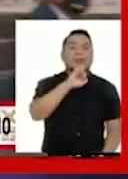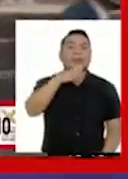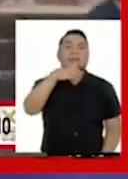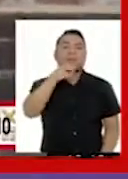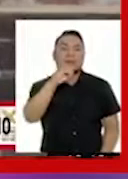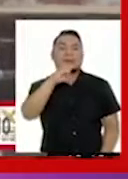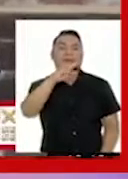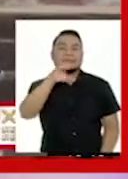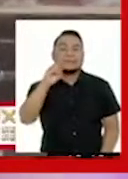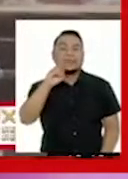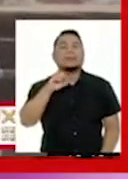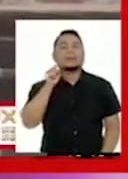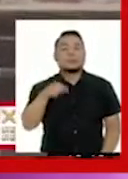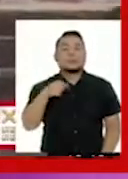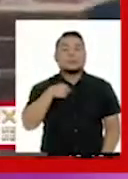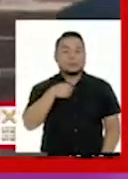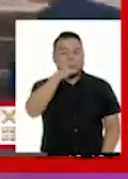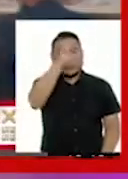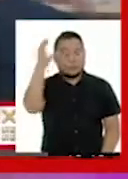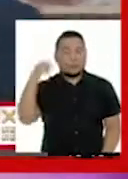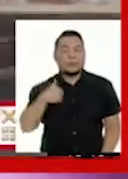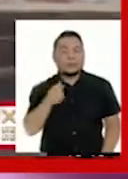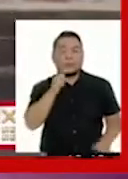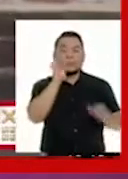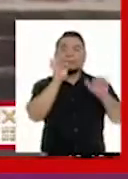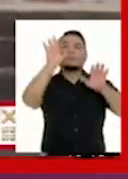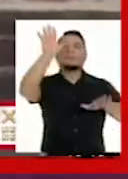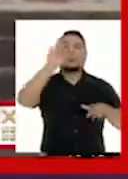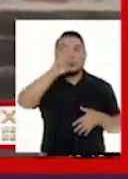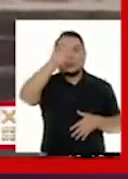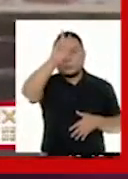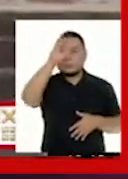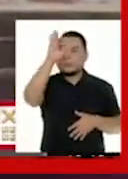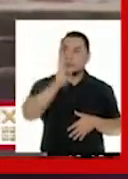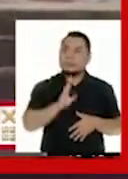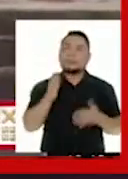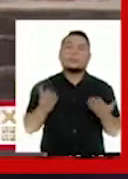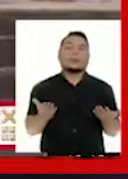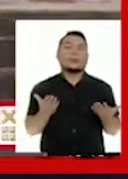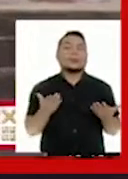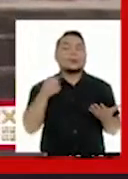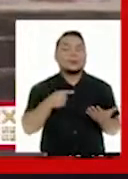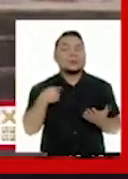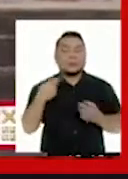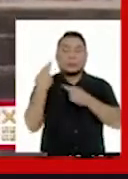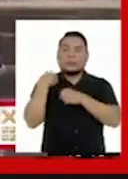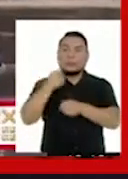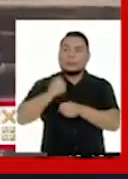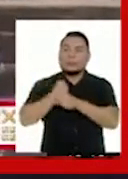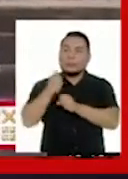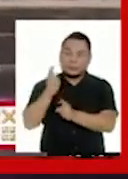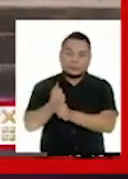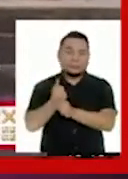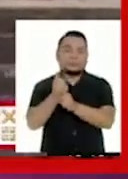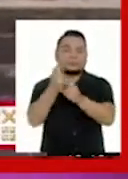presidente, frente al Palacio de Justicia, con unas carpas, acampado ahí, según ellos, porque ya sería signo de una